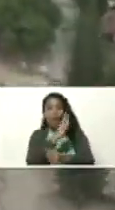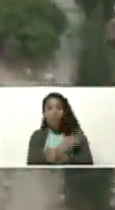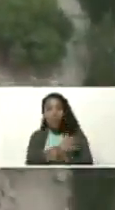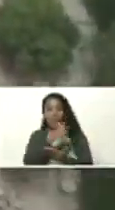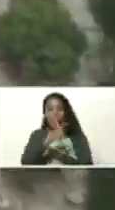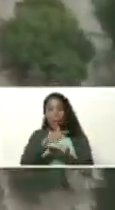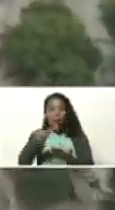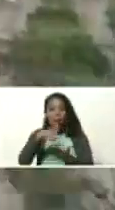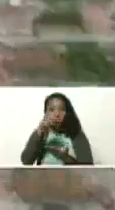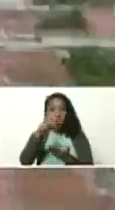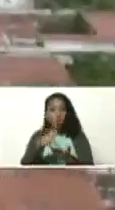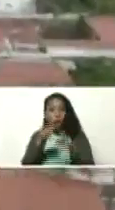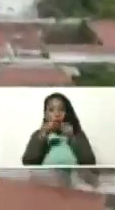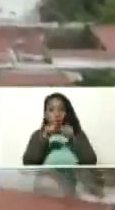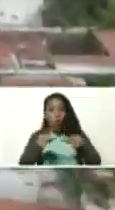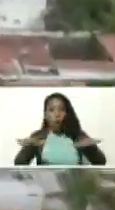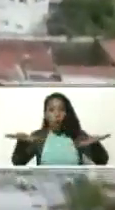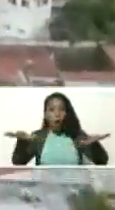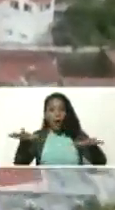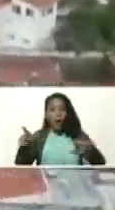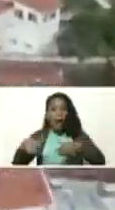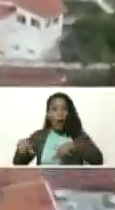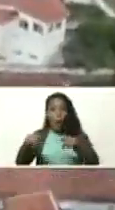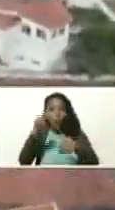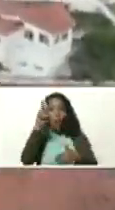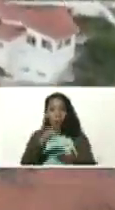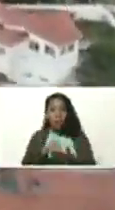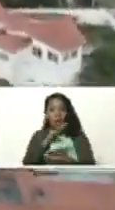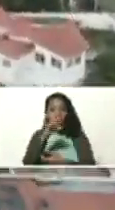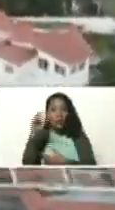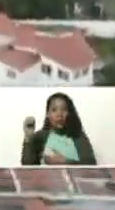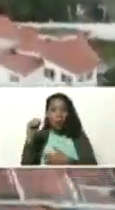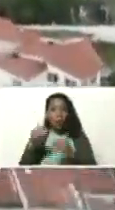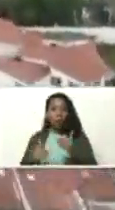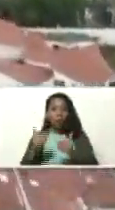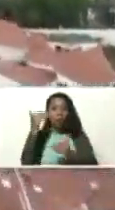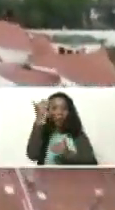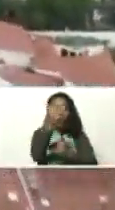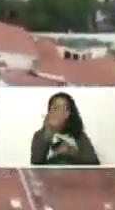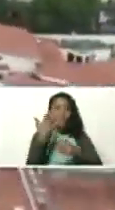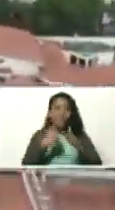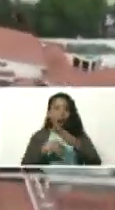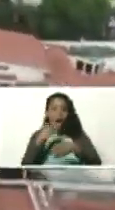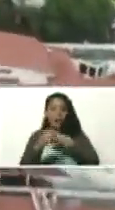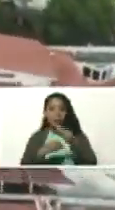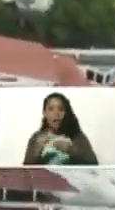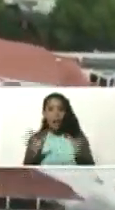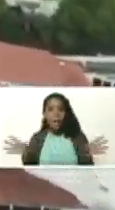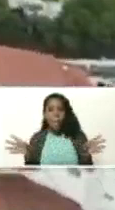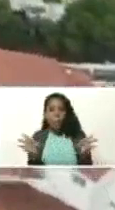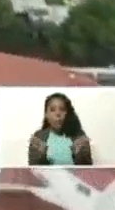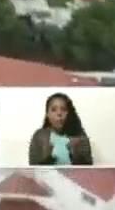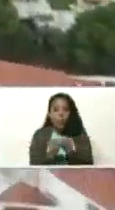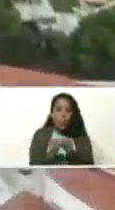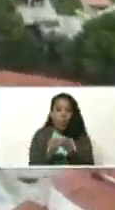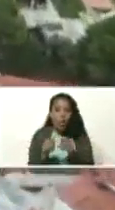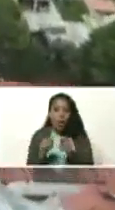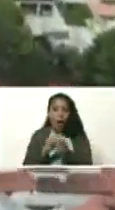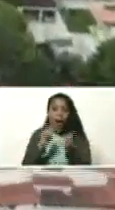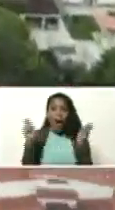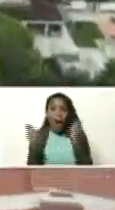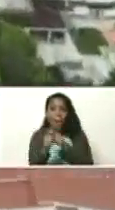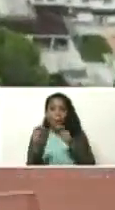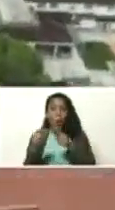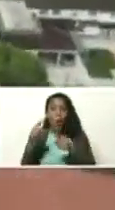Nacional desplegada en el sector 2.500, que posteriormente van a ser replegados y sustituidos por otras tropas